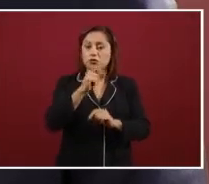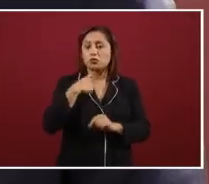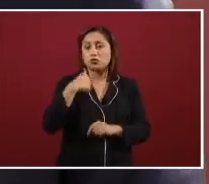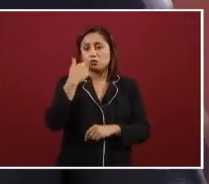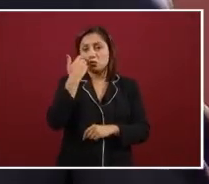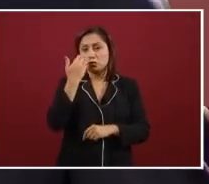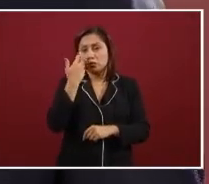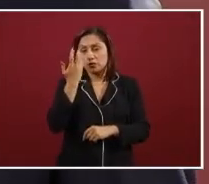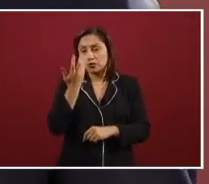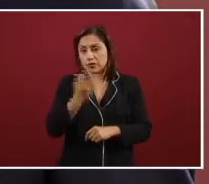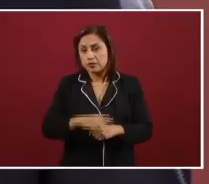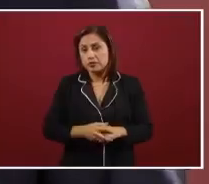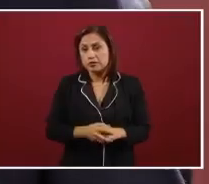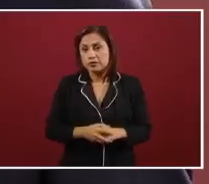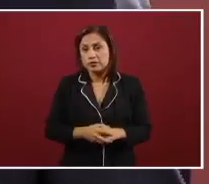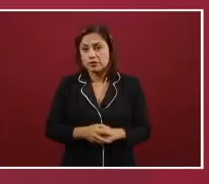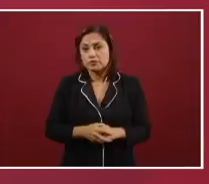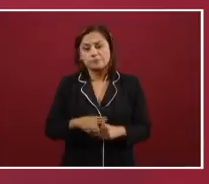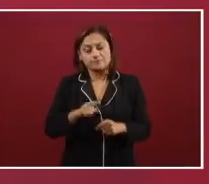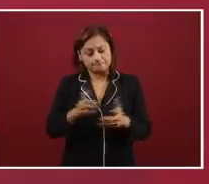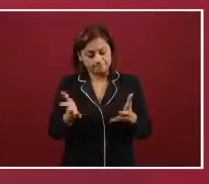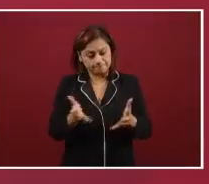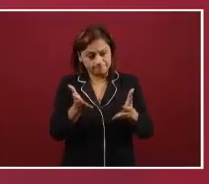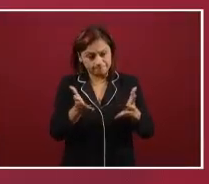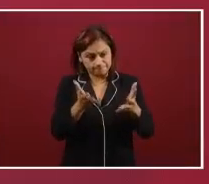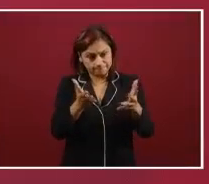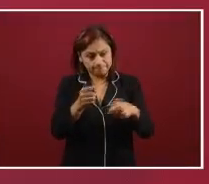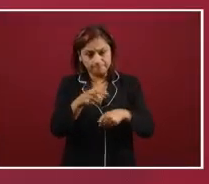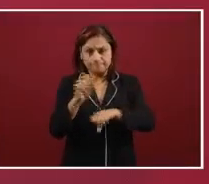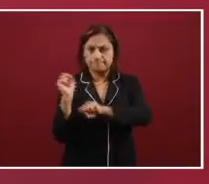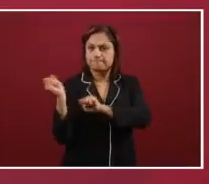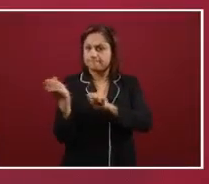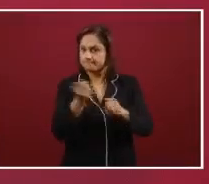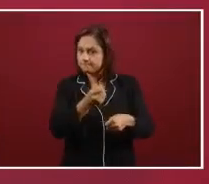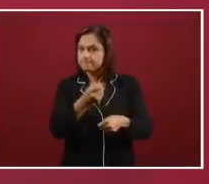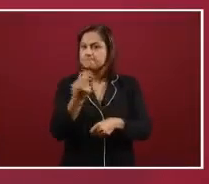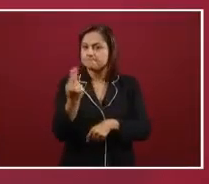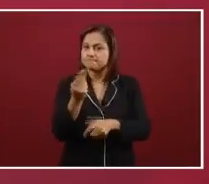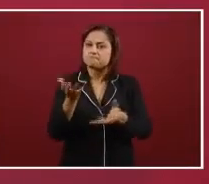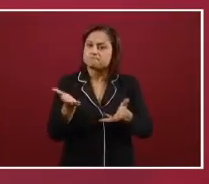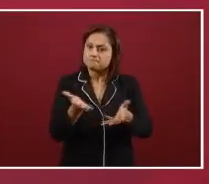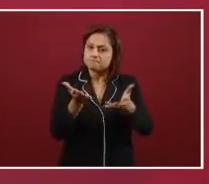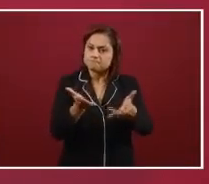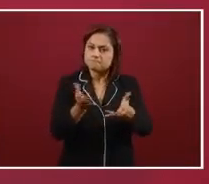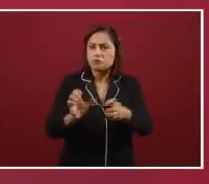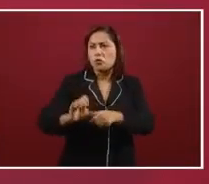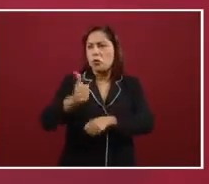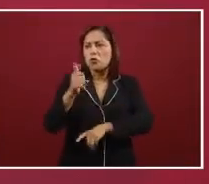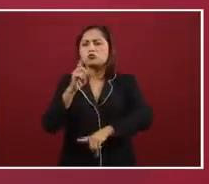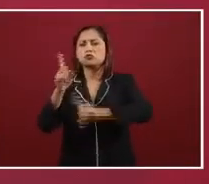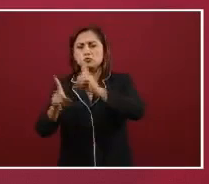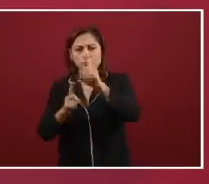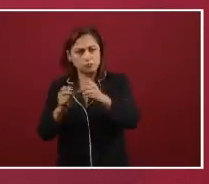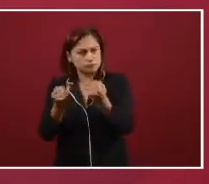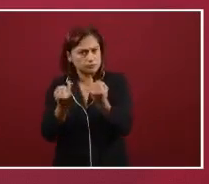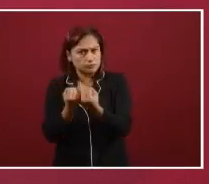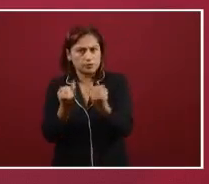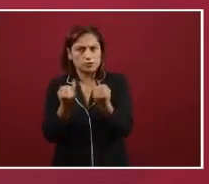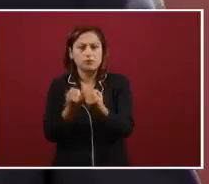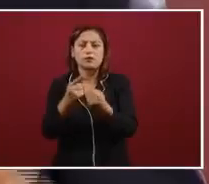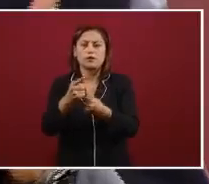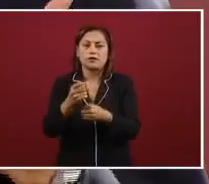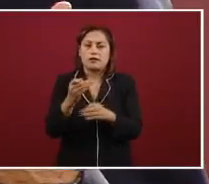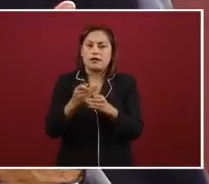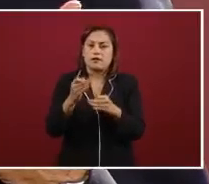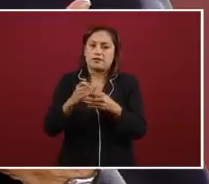que se impulse mucho. Muy bien. El béisbol y todos los deportes. Ahora, con lo de los